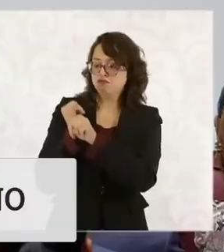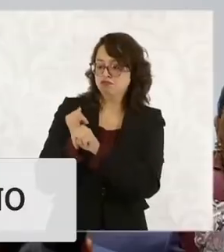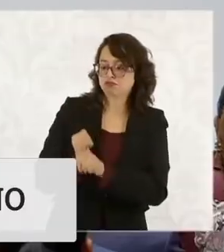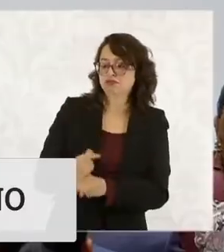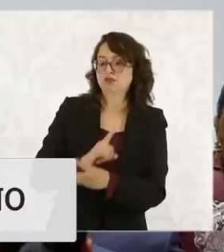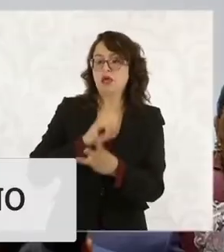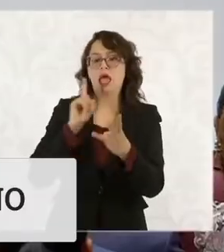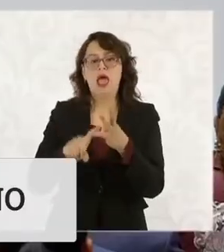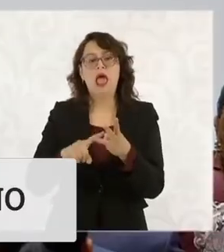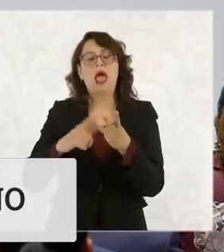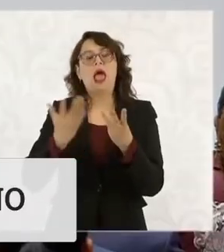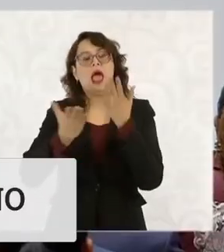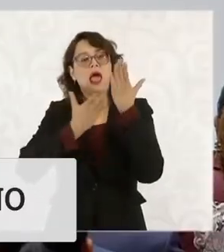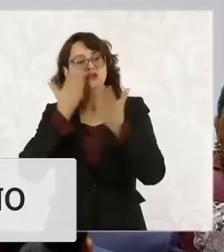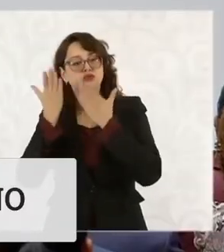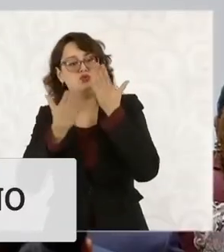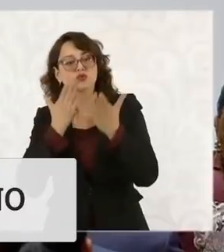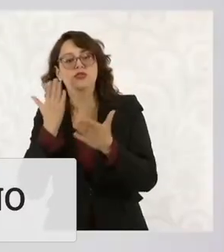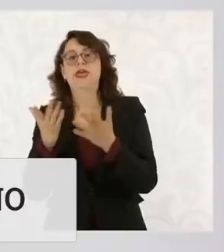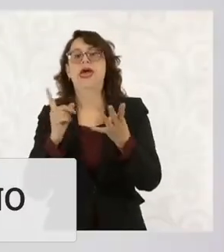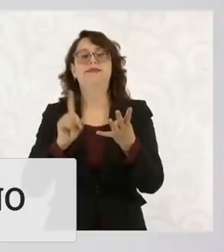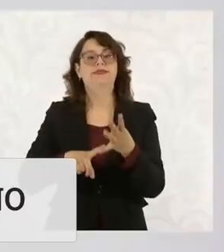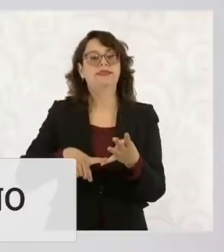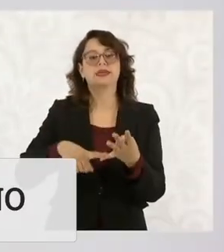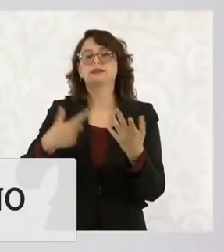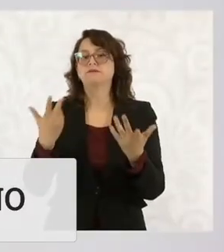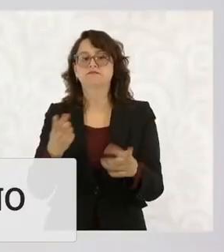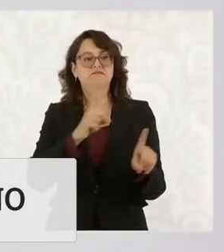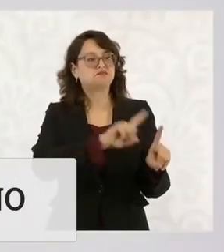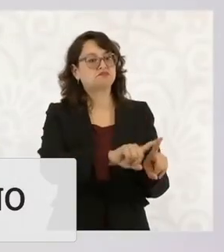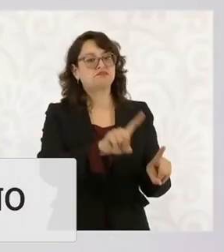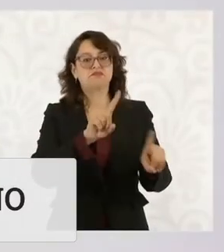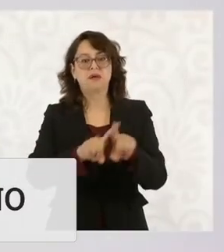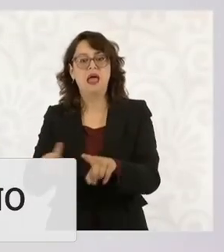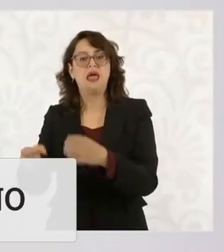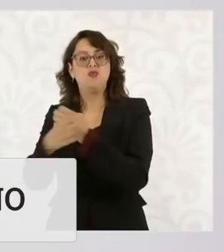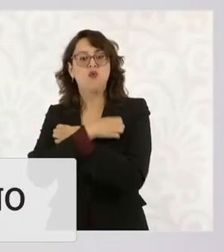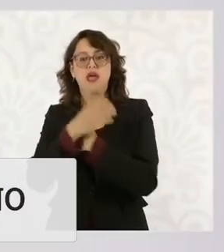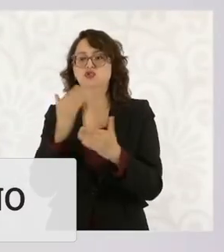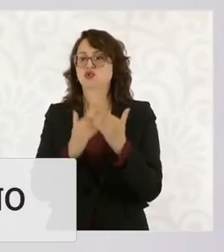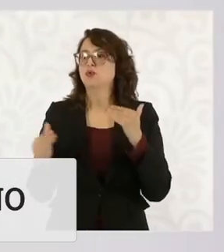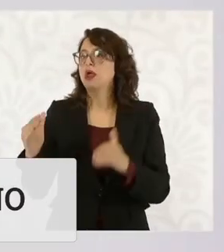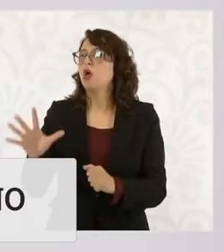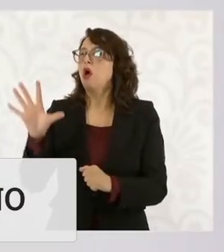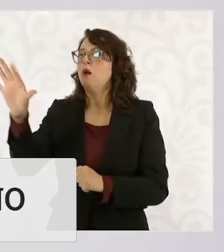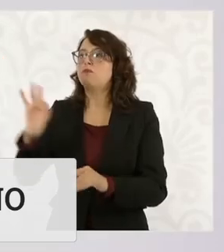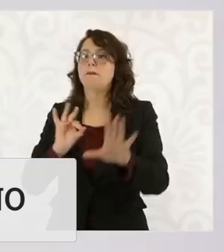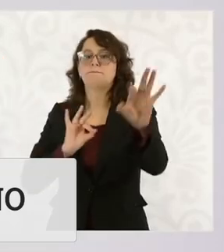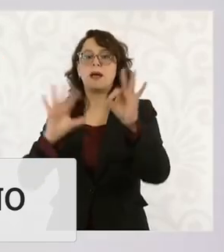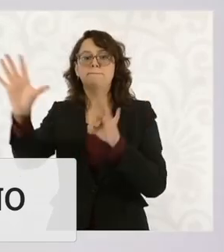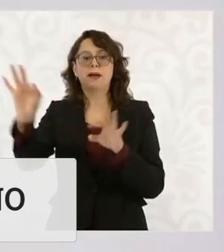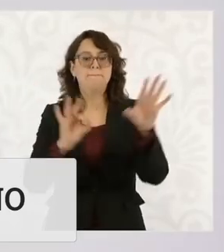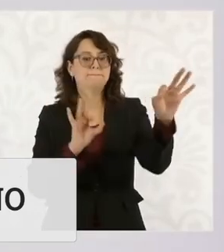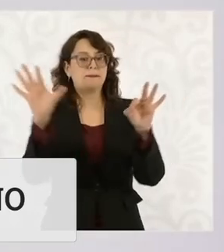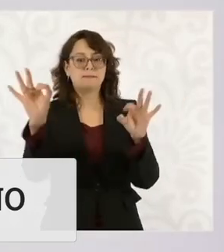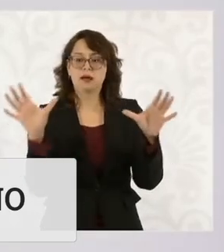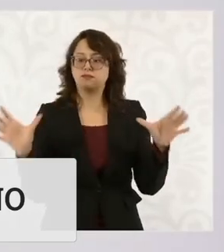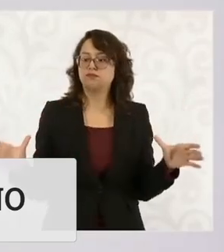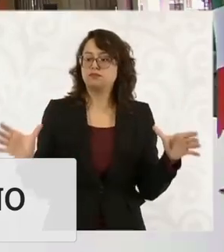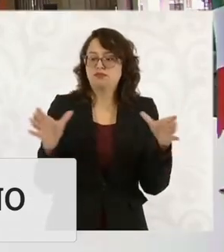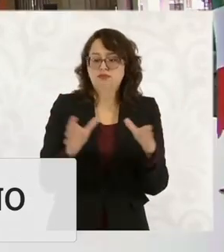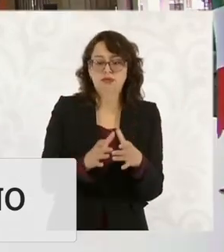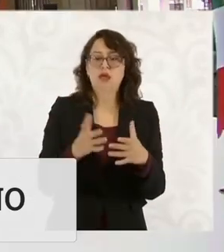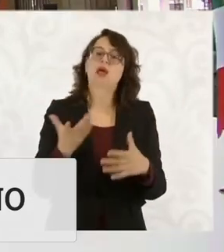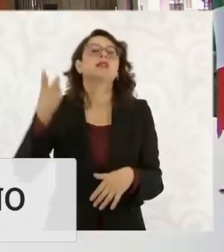investigadores y estudiantes de universidades e instituciones públicas de educación superior, aprovecho para saludar a